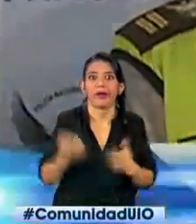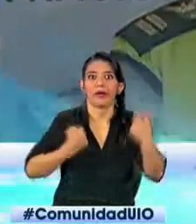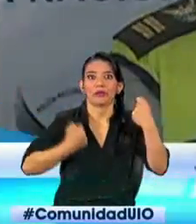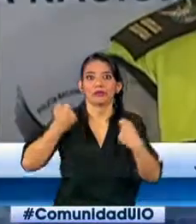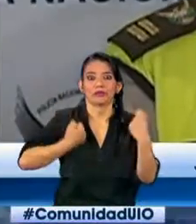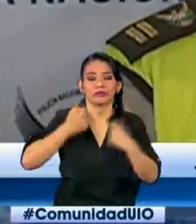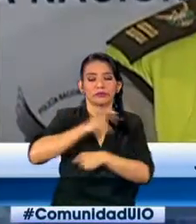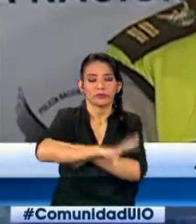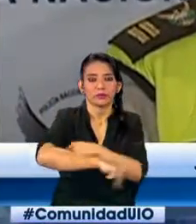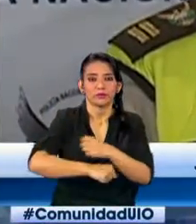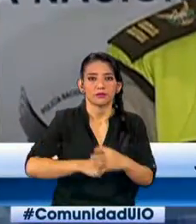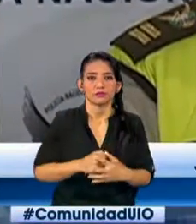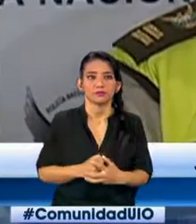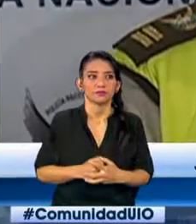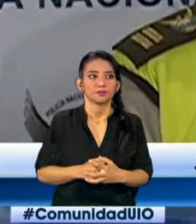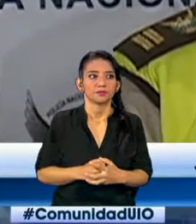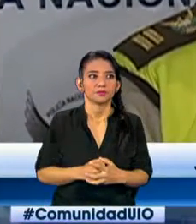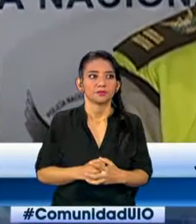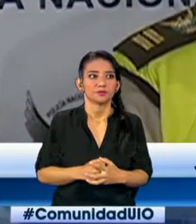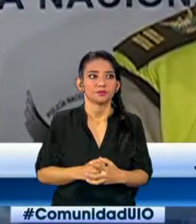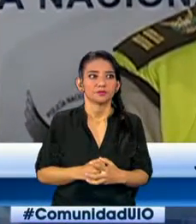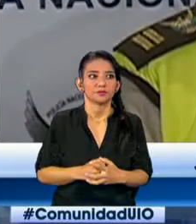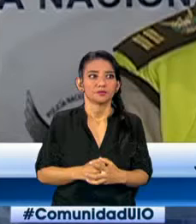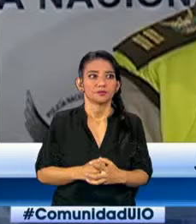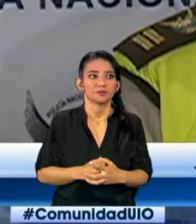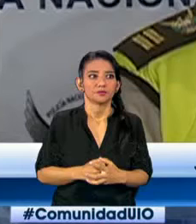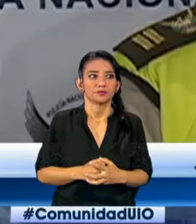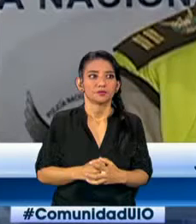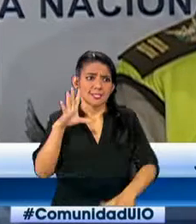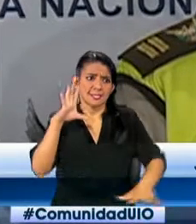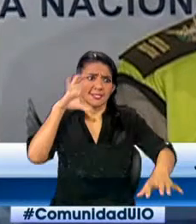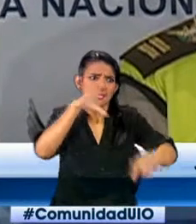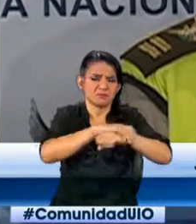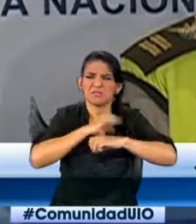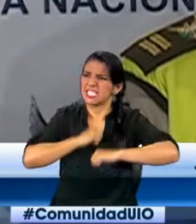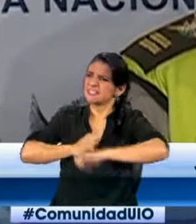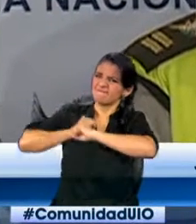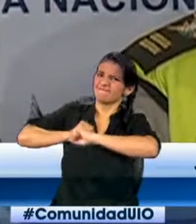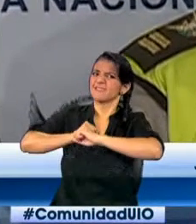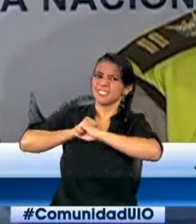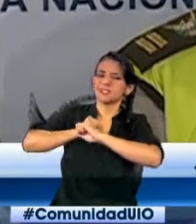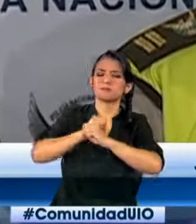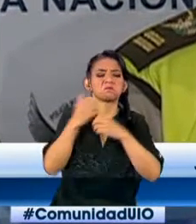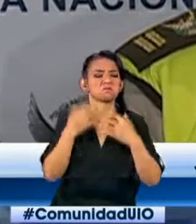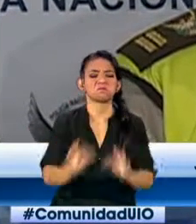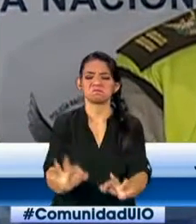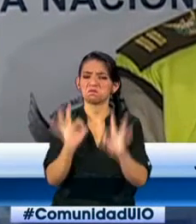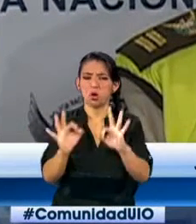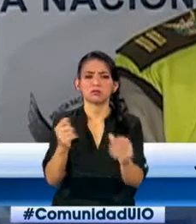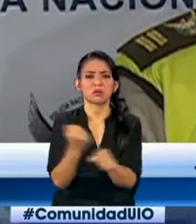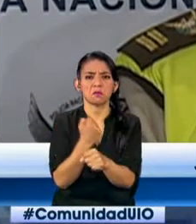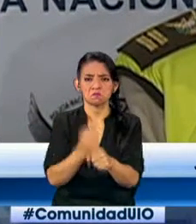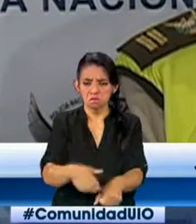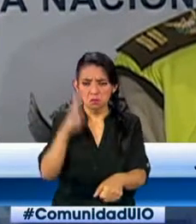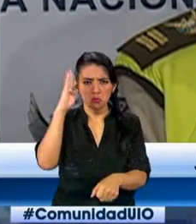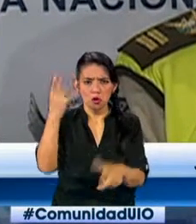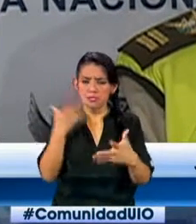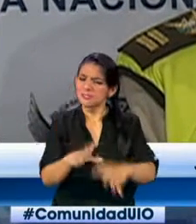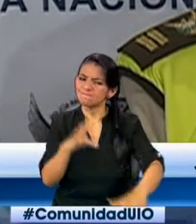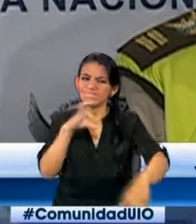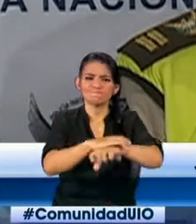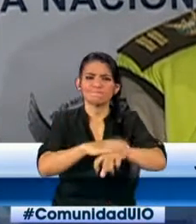detención quisieron brindar asistencia, pero la acción policial fue superior y efectivo y eficiente, que lograron enseguida